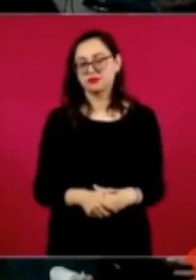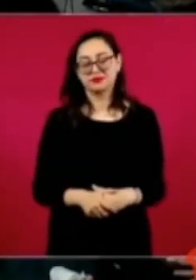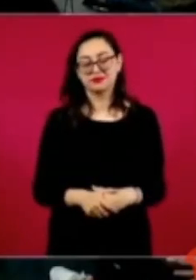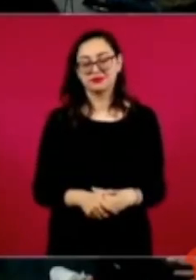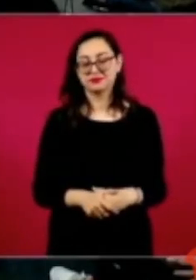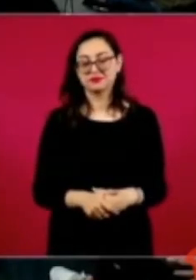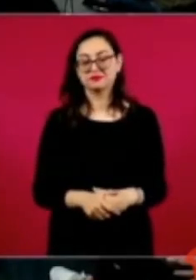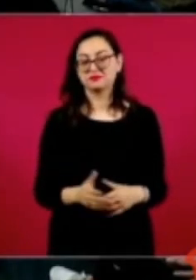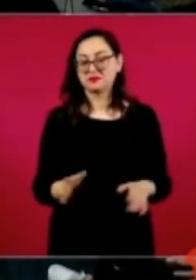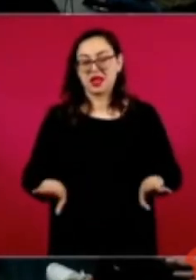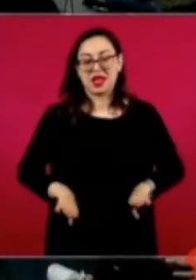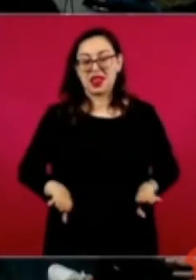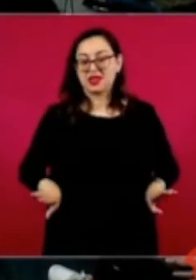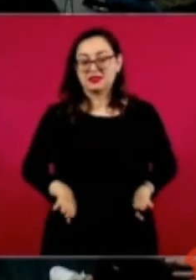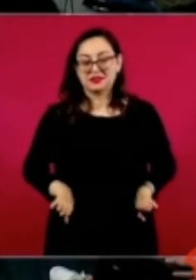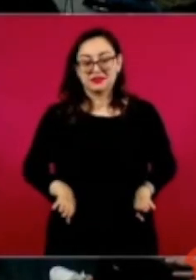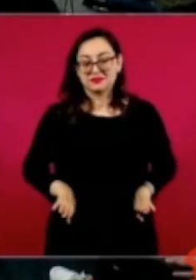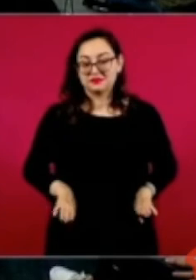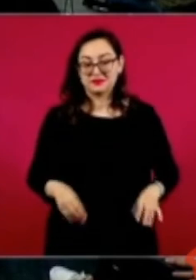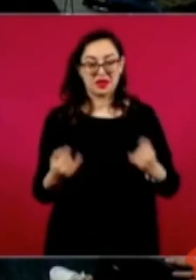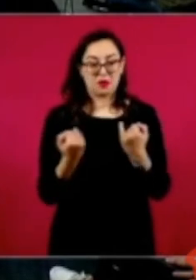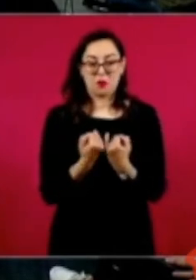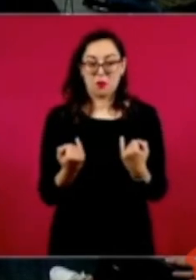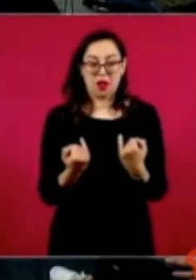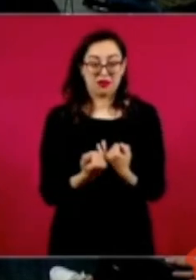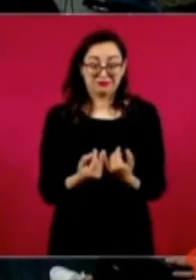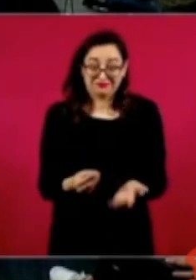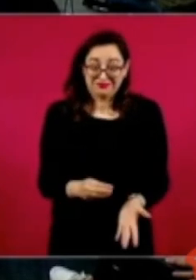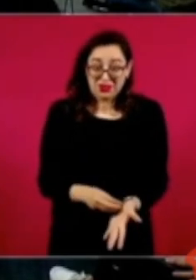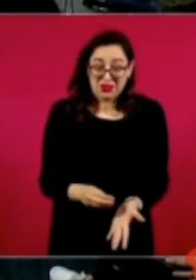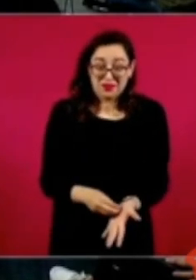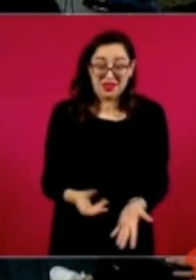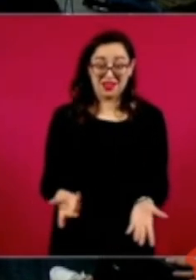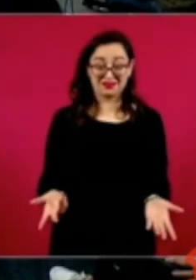Esas prácticas, que son todavía estas,